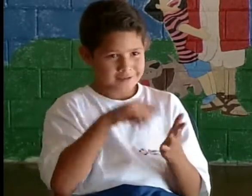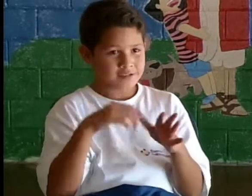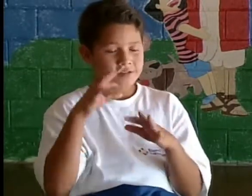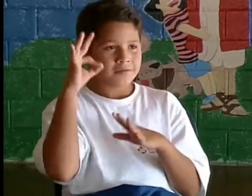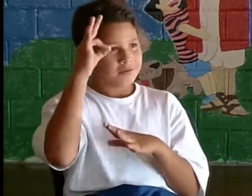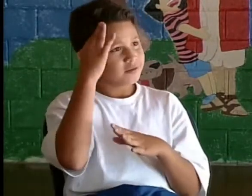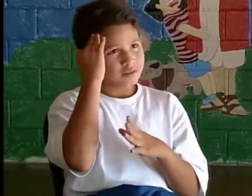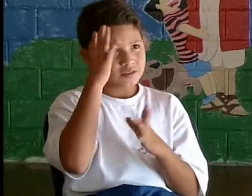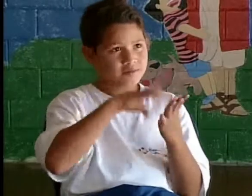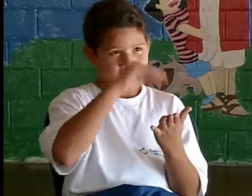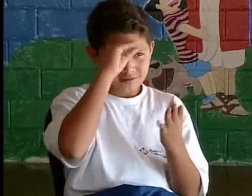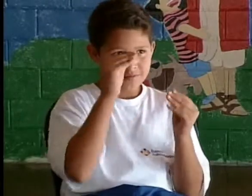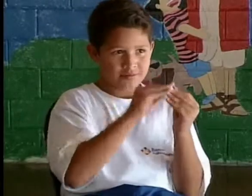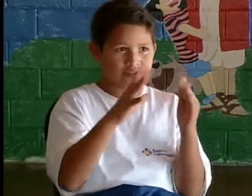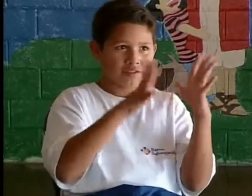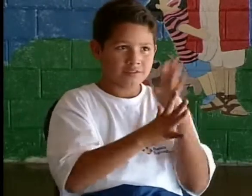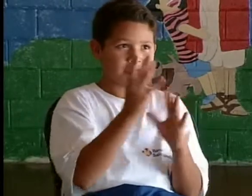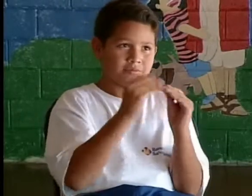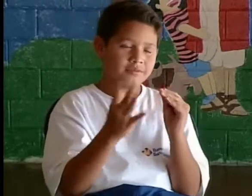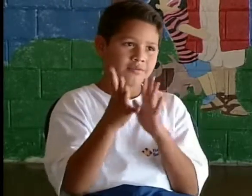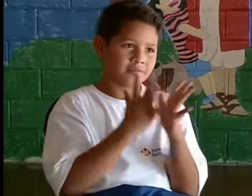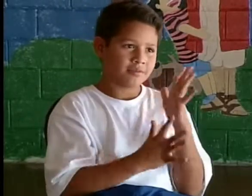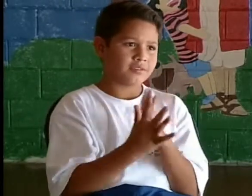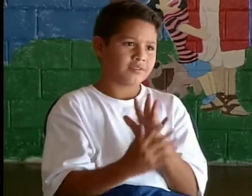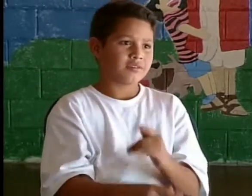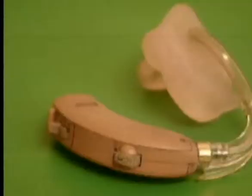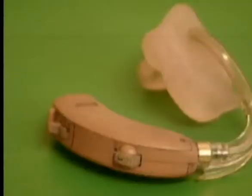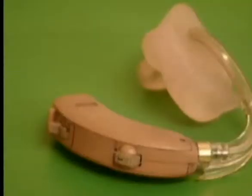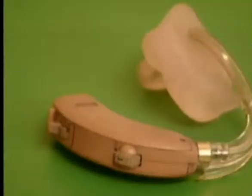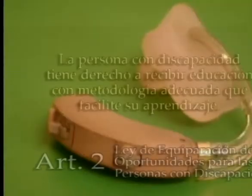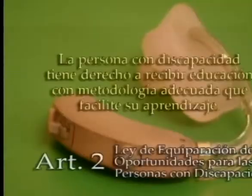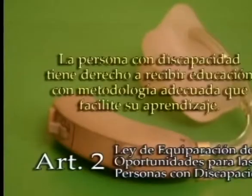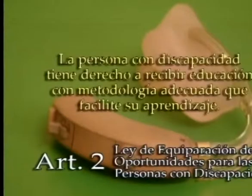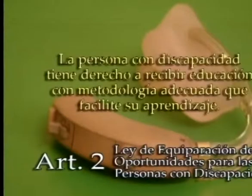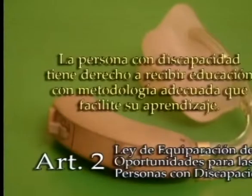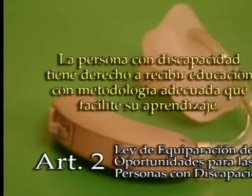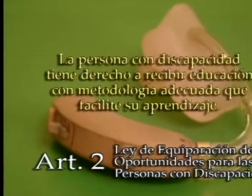Y no querían aprender, pero en el futuro ellos aprendieron más lenguaje de señas.